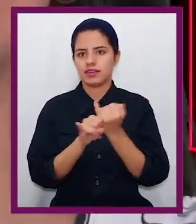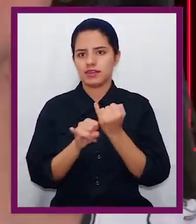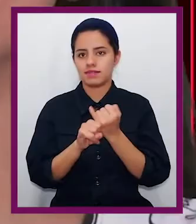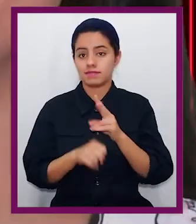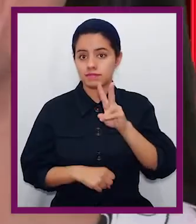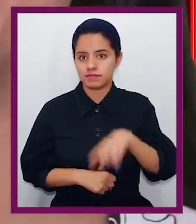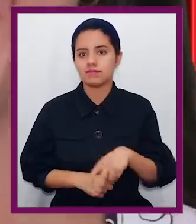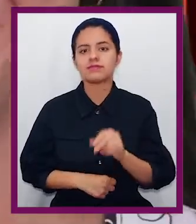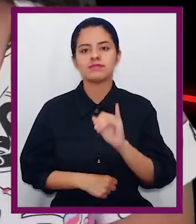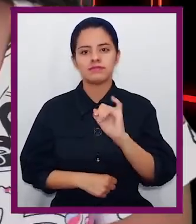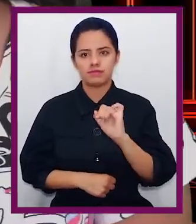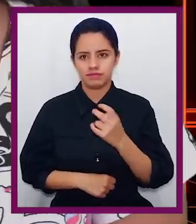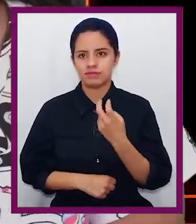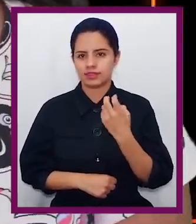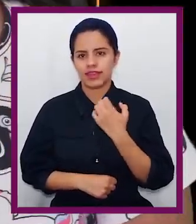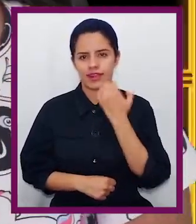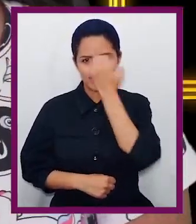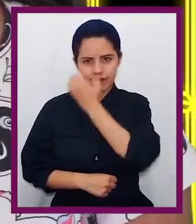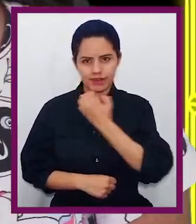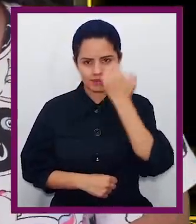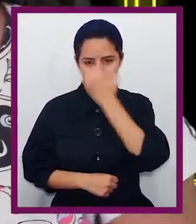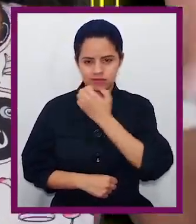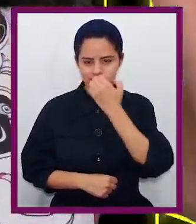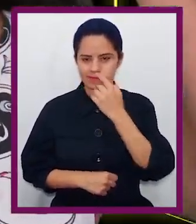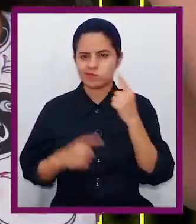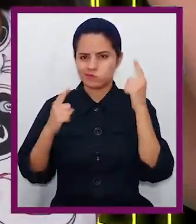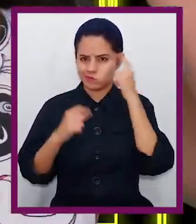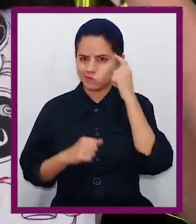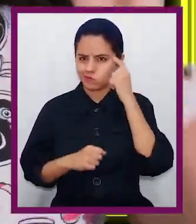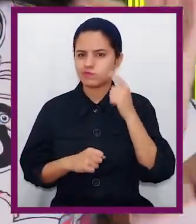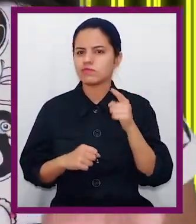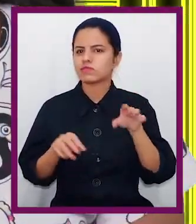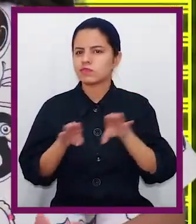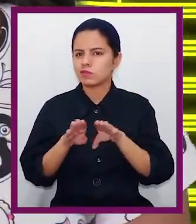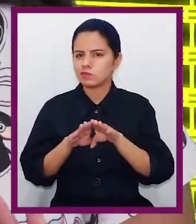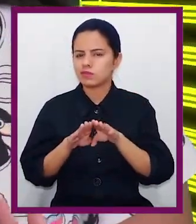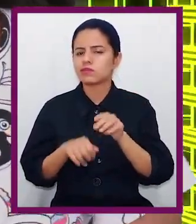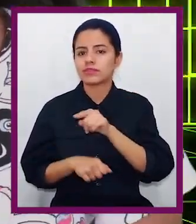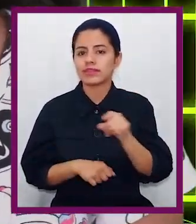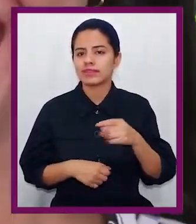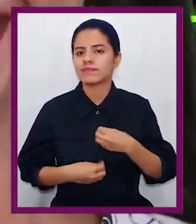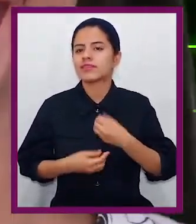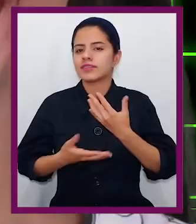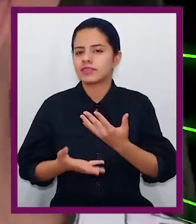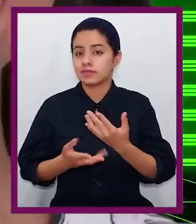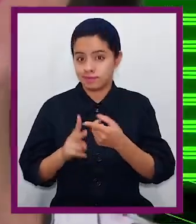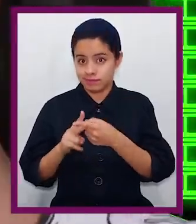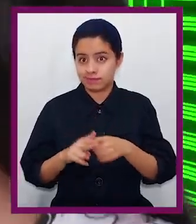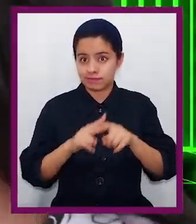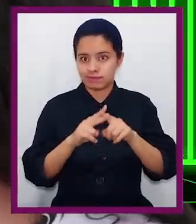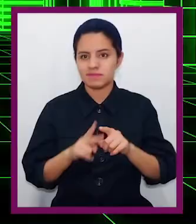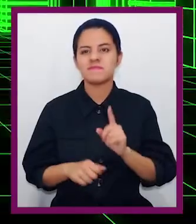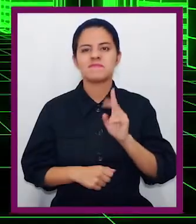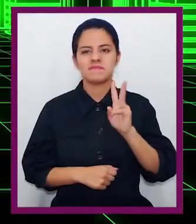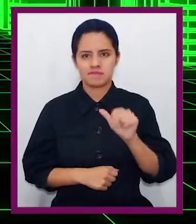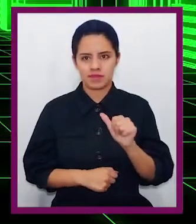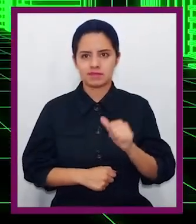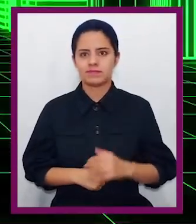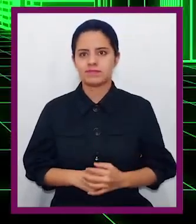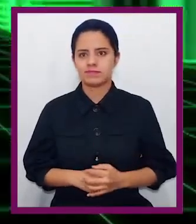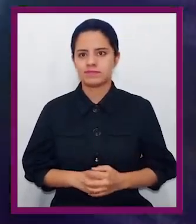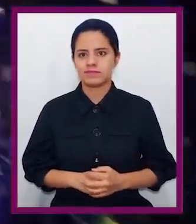¿verdad? Sí, tal cual. Vamos a hacer un análisis muy sesudo de cómo funciona la expresión. Así que, ¿empezamos?